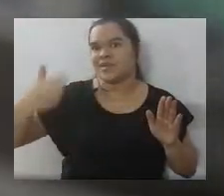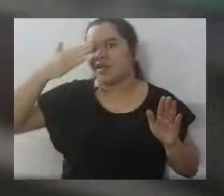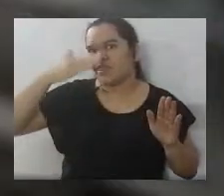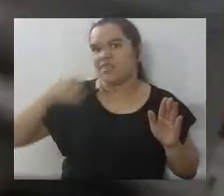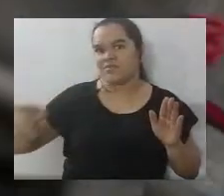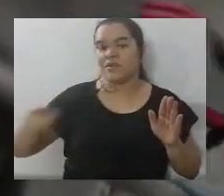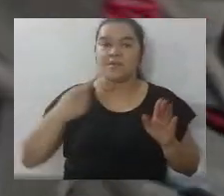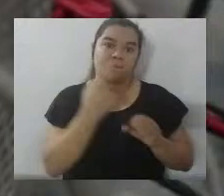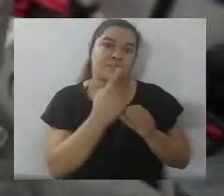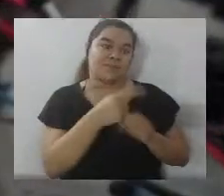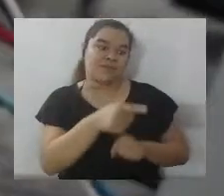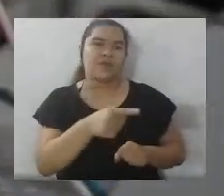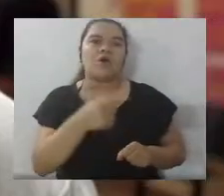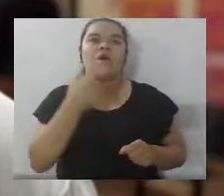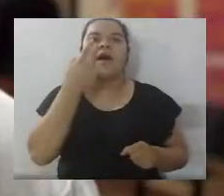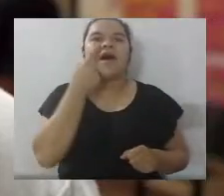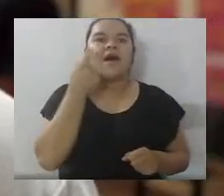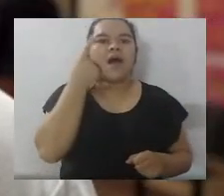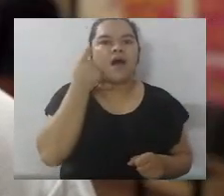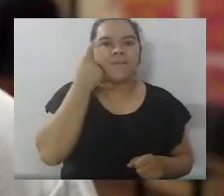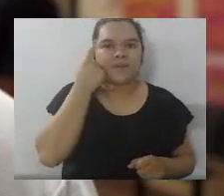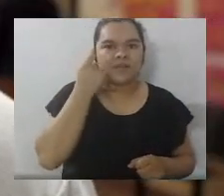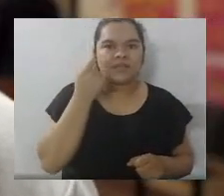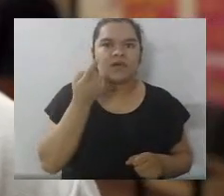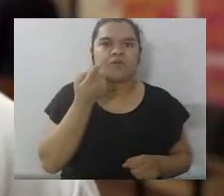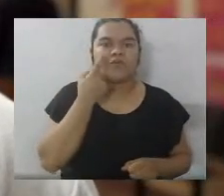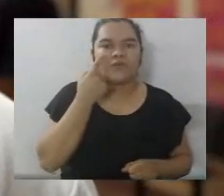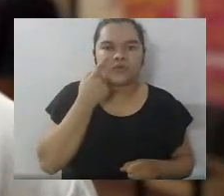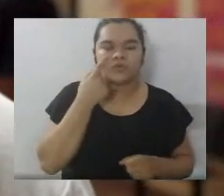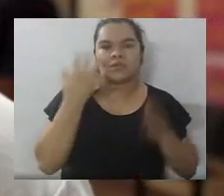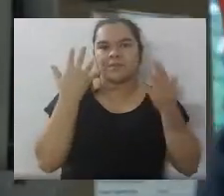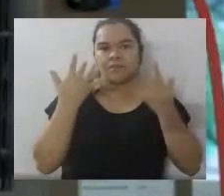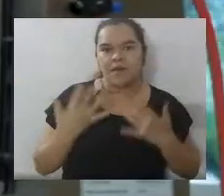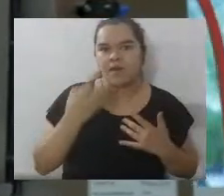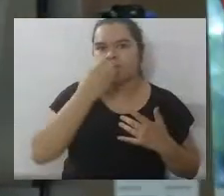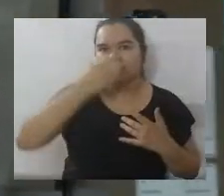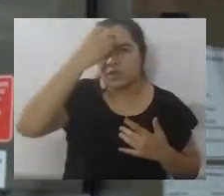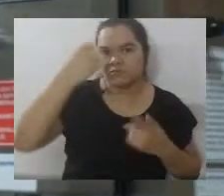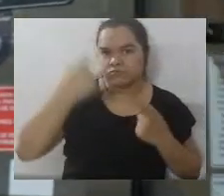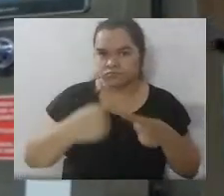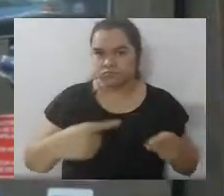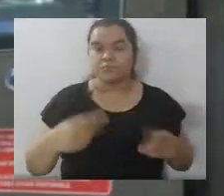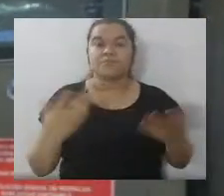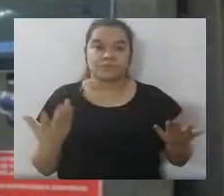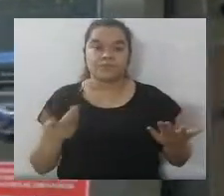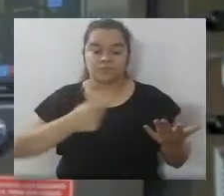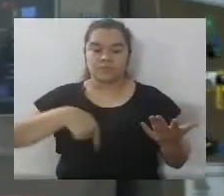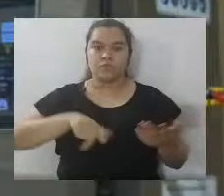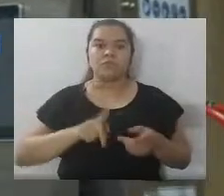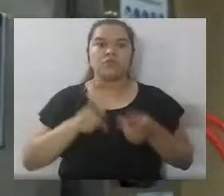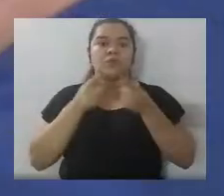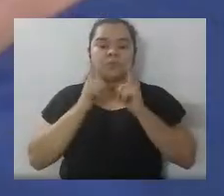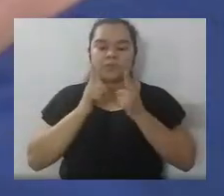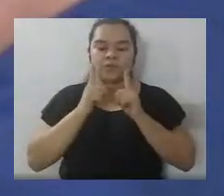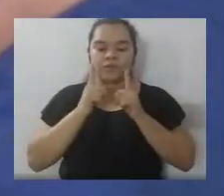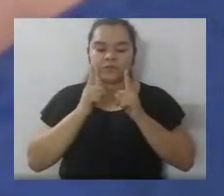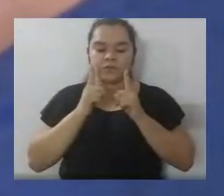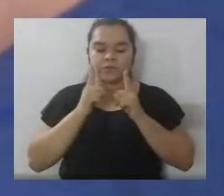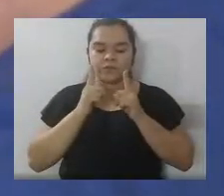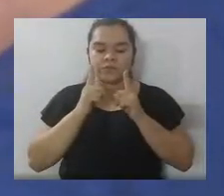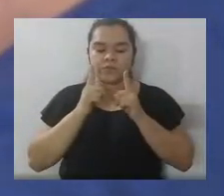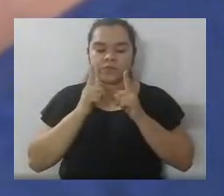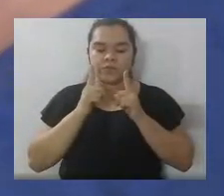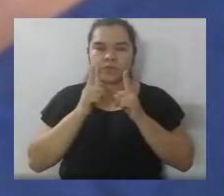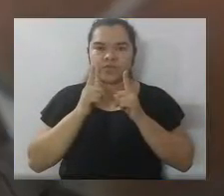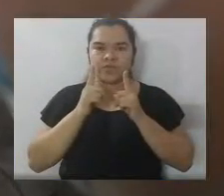el conocimiento de esas tecnologías. Por lo tanto, normalmente nosotros como profesores, en